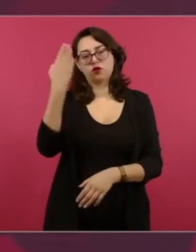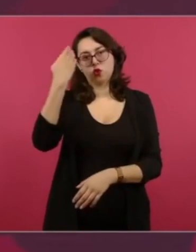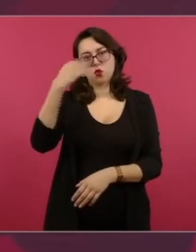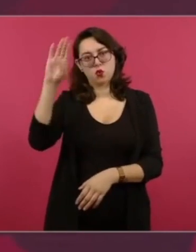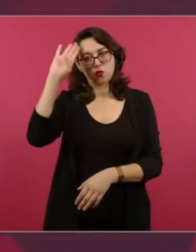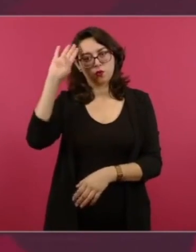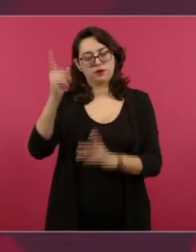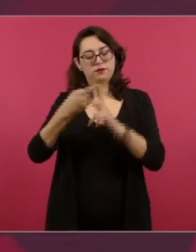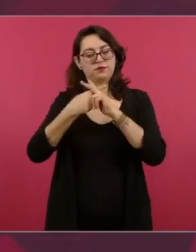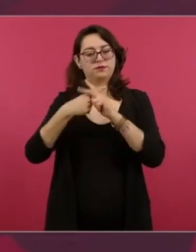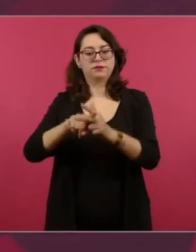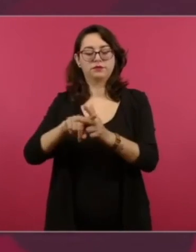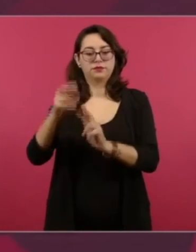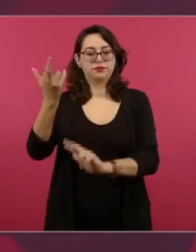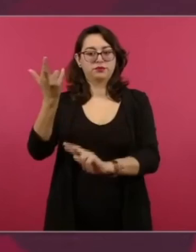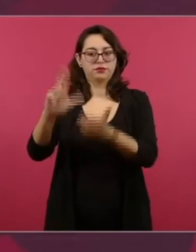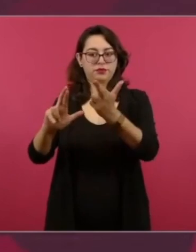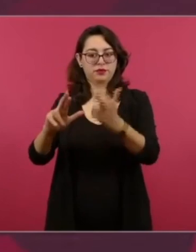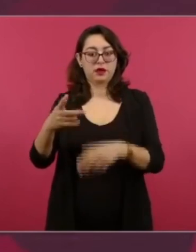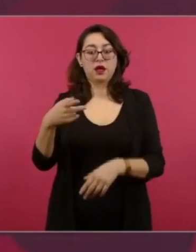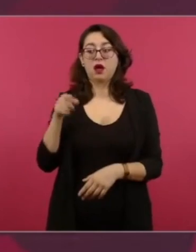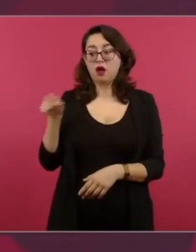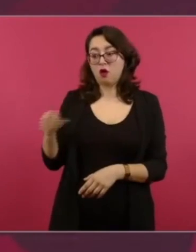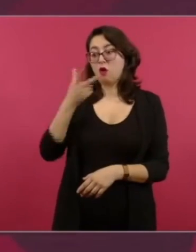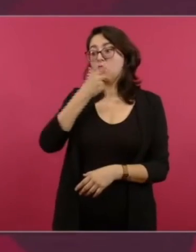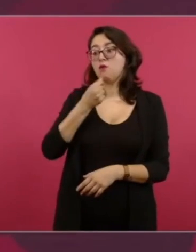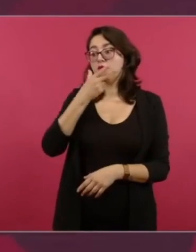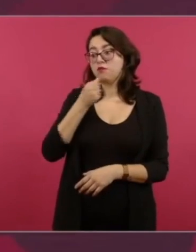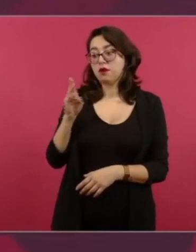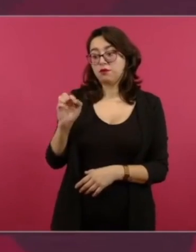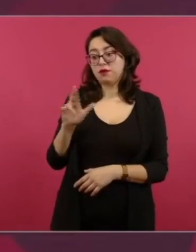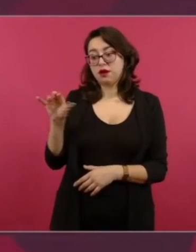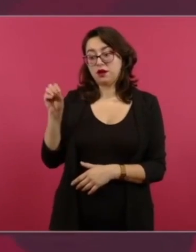Pero ya estaba Gutiérrez Barrios en eso y siguió